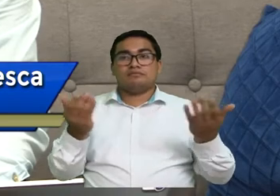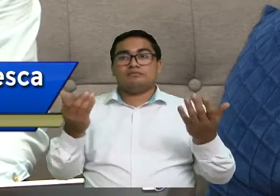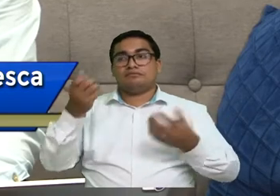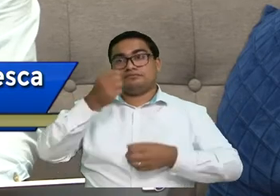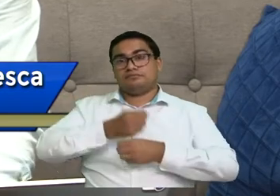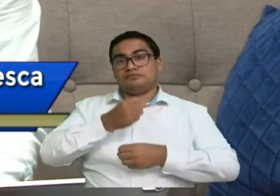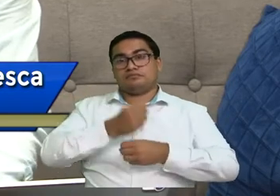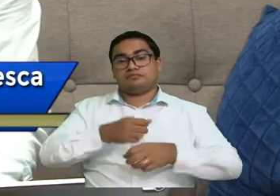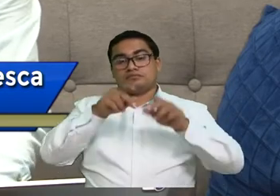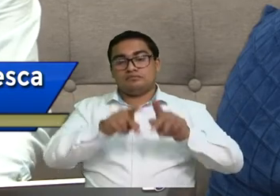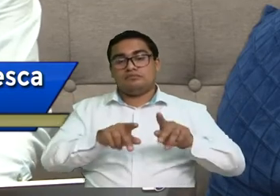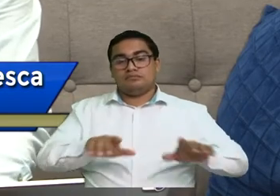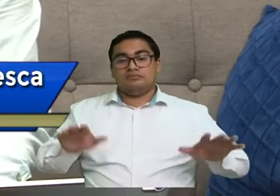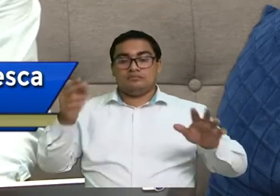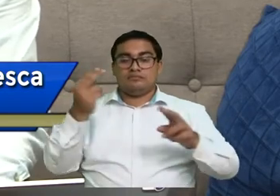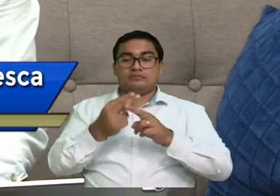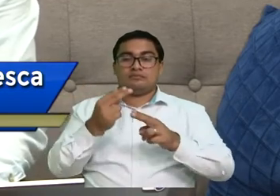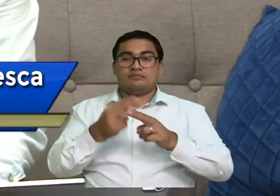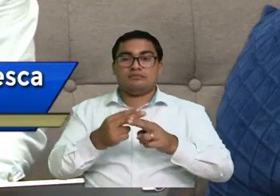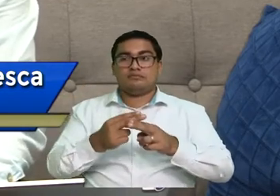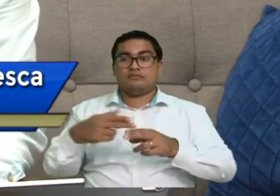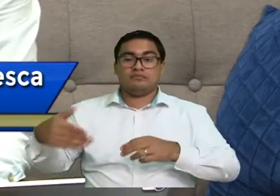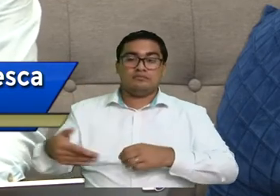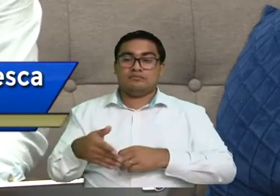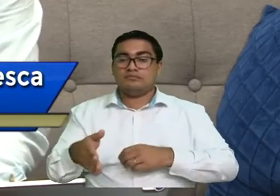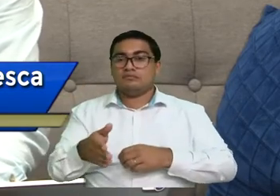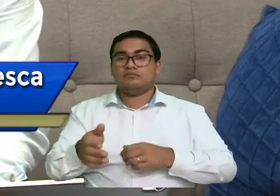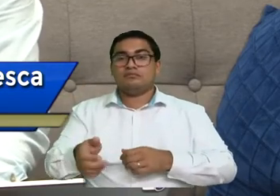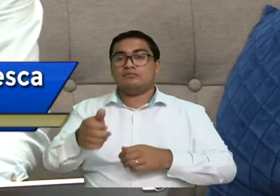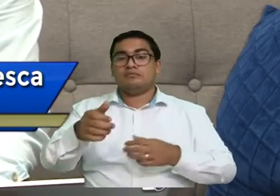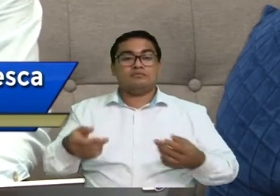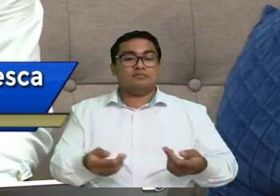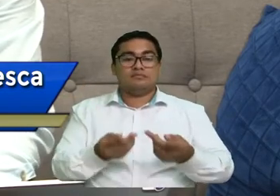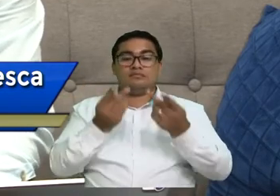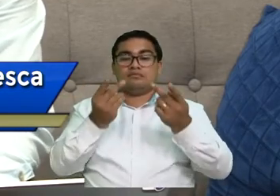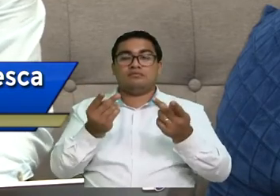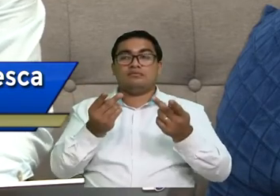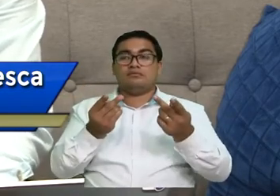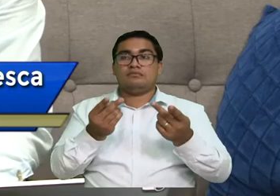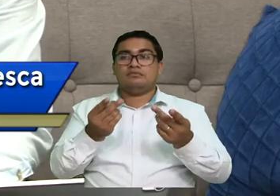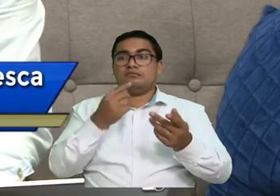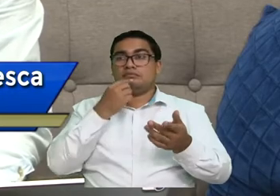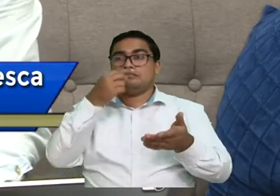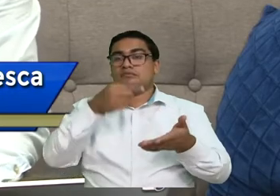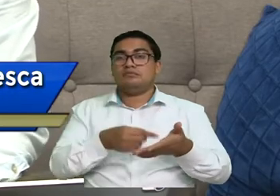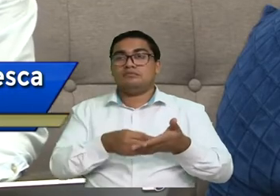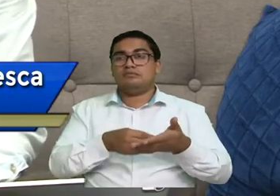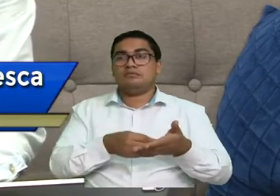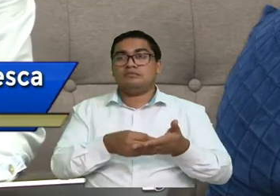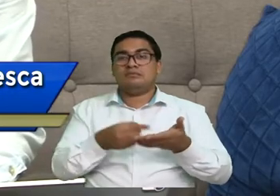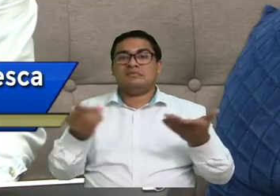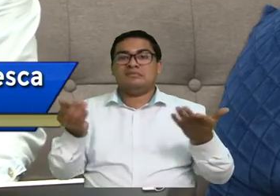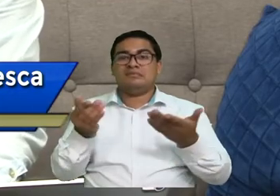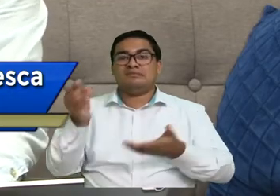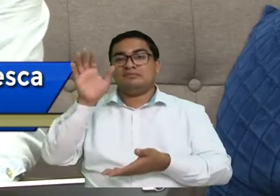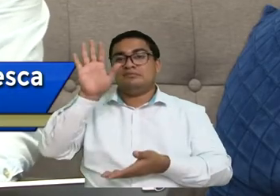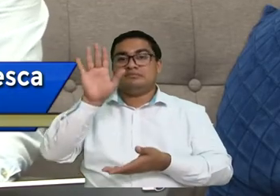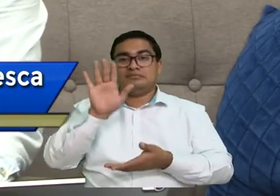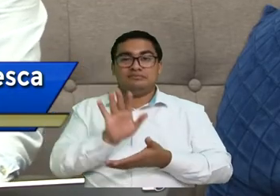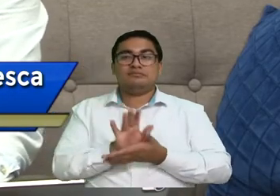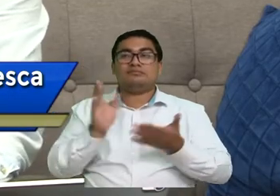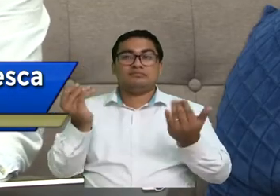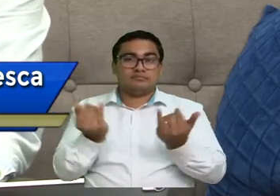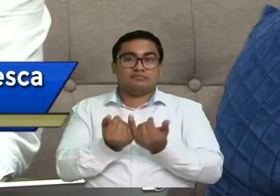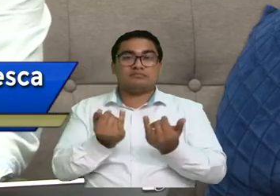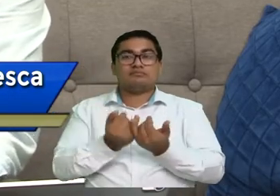estructuramos un plan que se llama Peces para la Vida, donde a partir de ese espíritu también